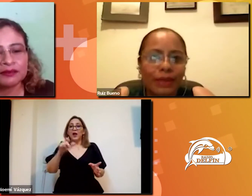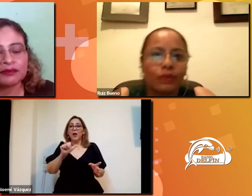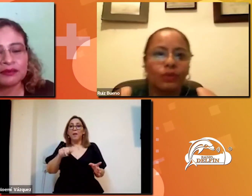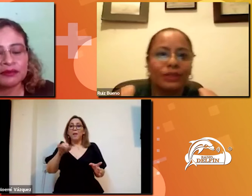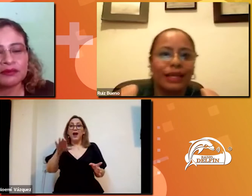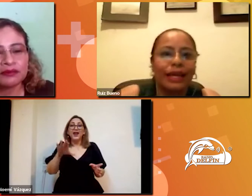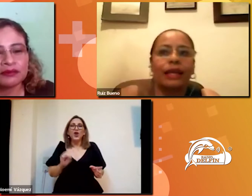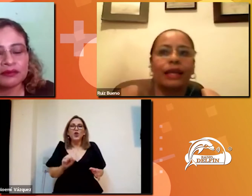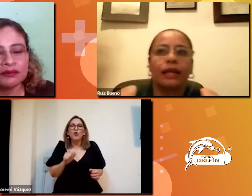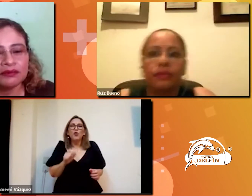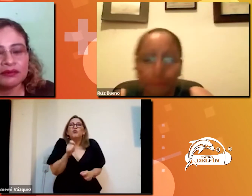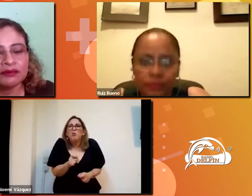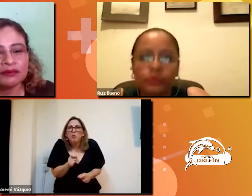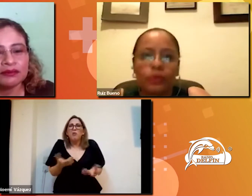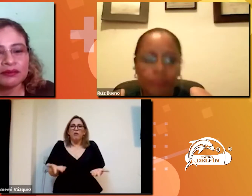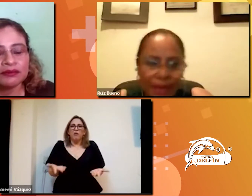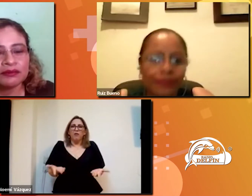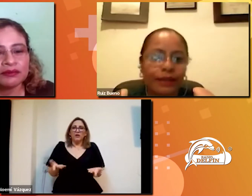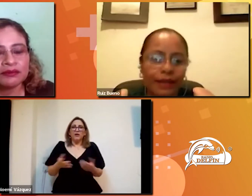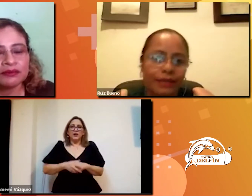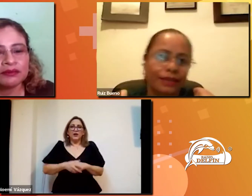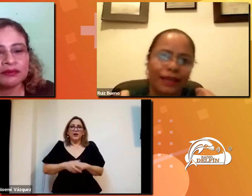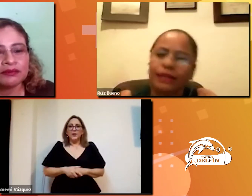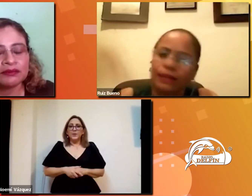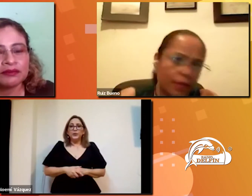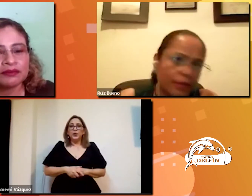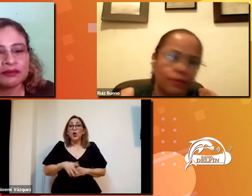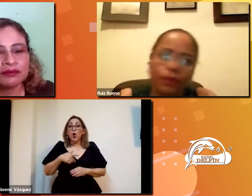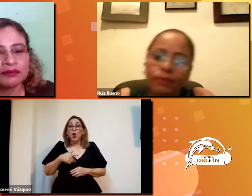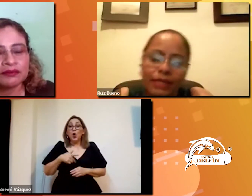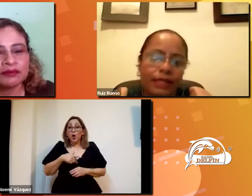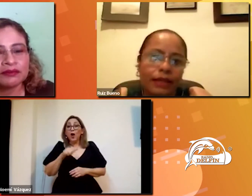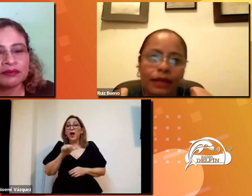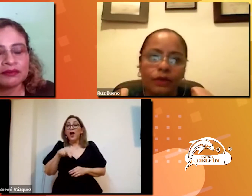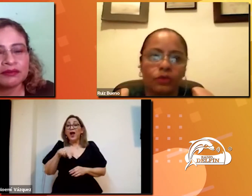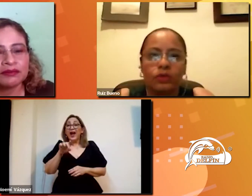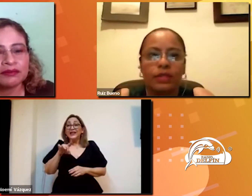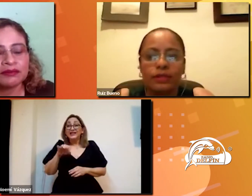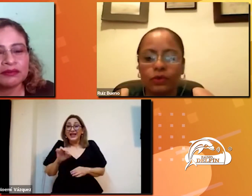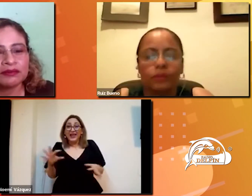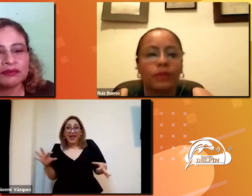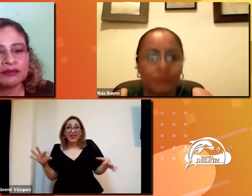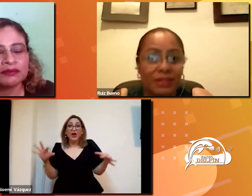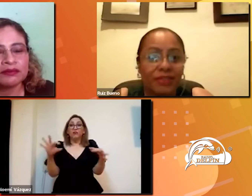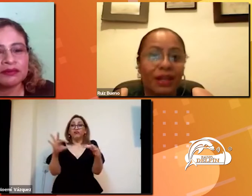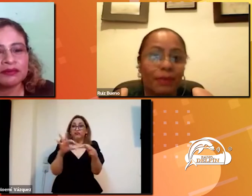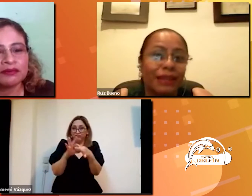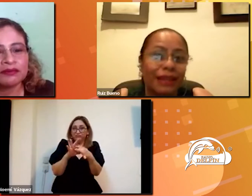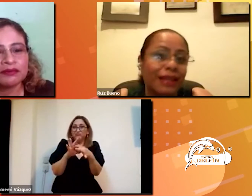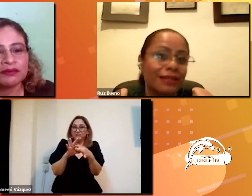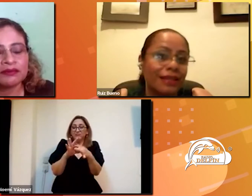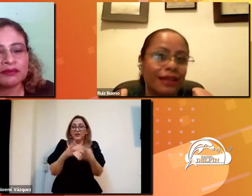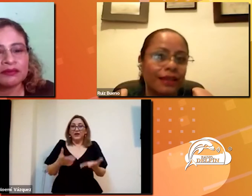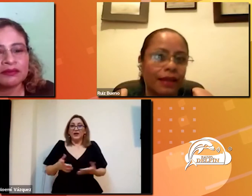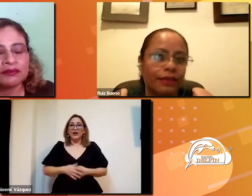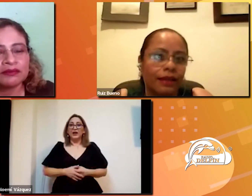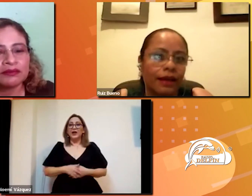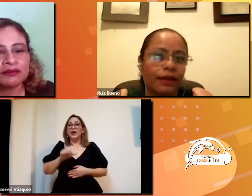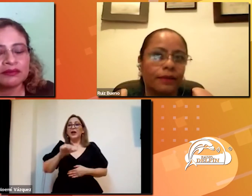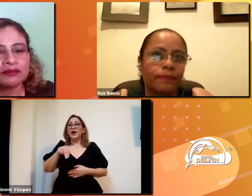son eventos que son parte de la ansiedad y también se pueden presentar en otros trastornos, pero específicamente en la